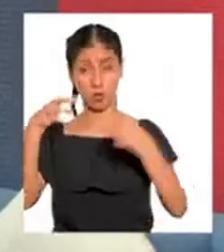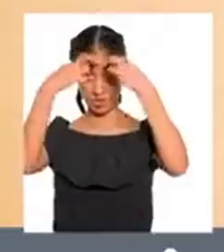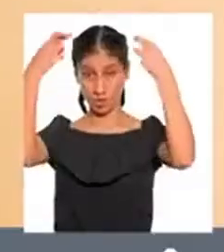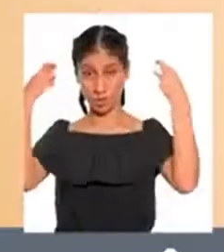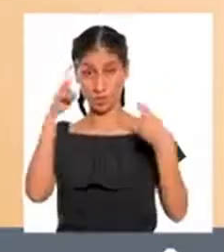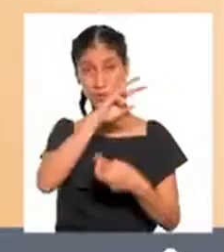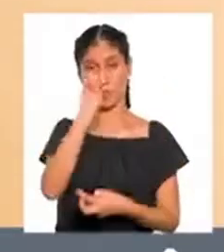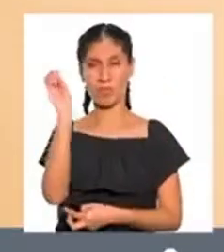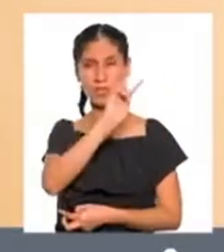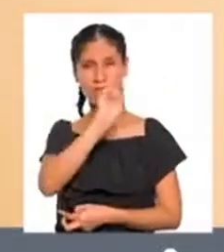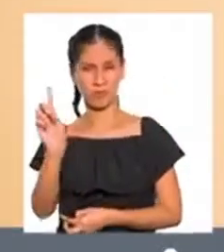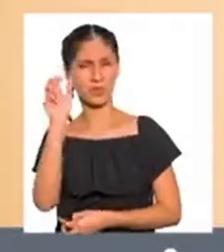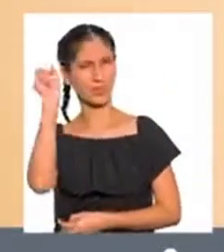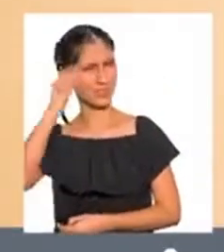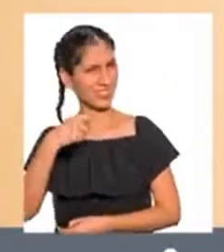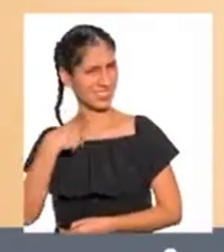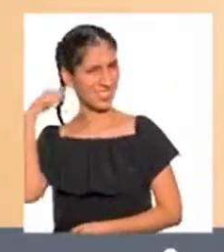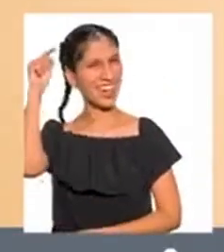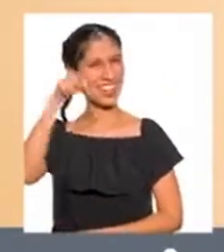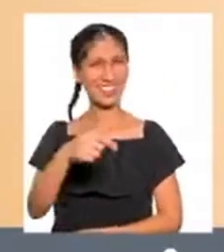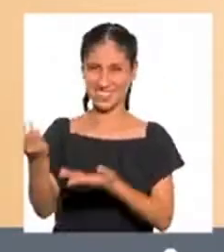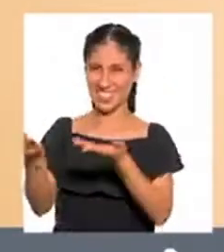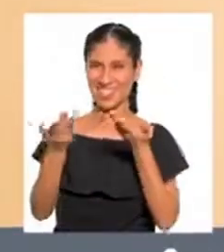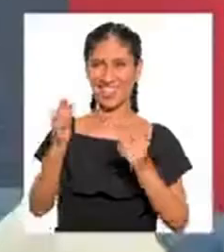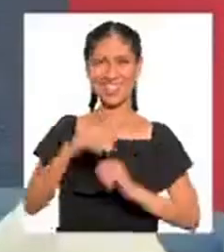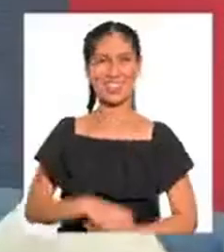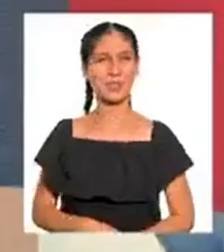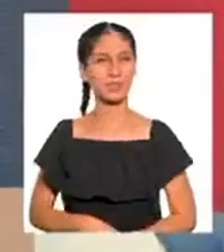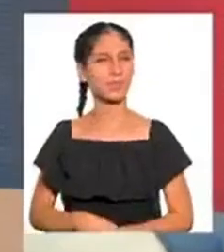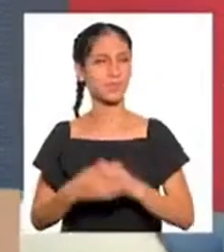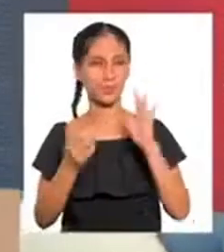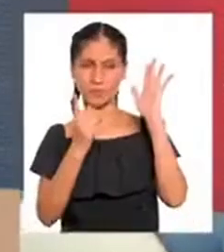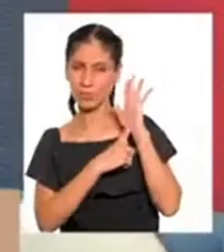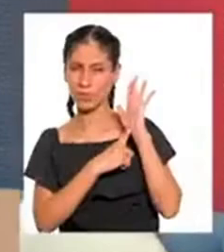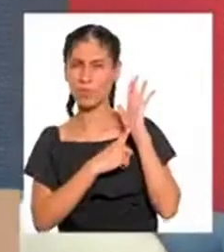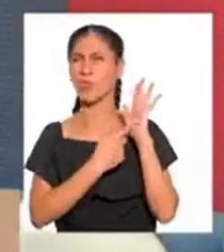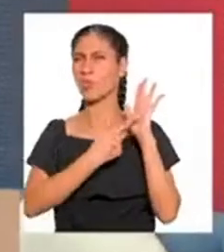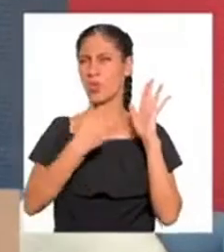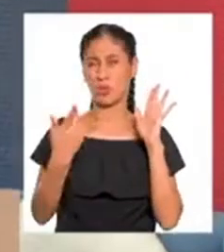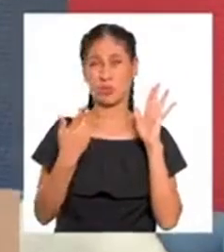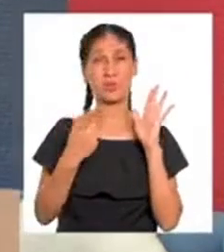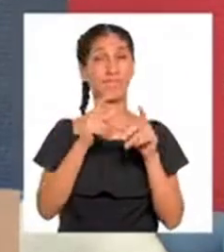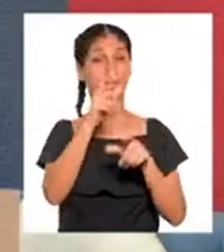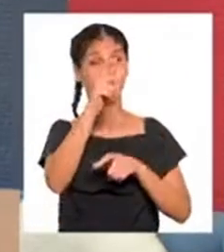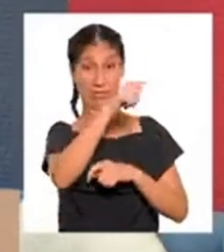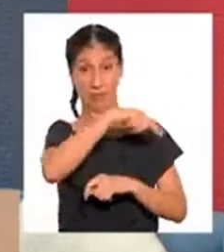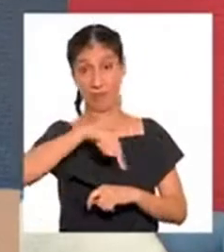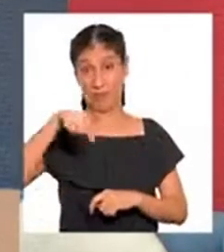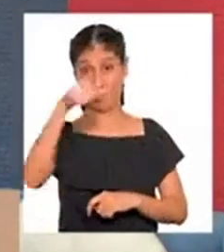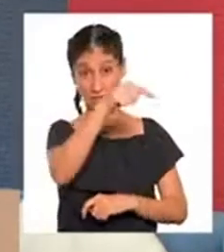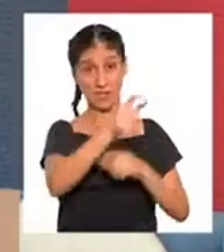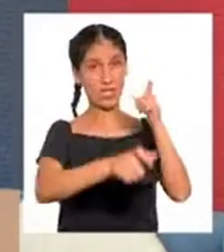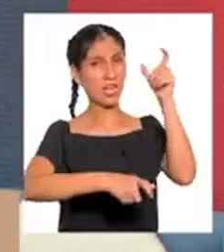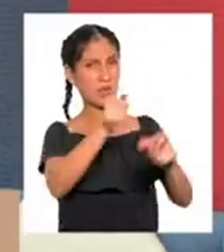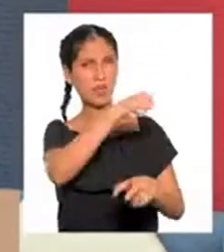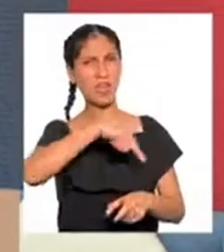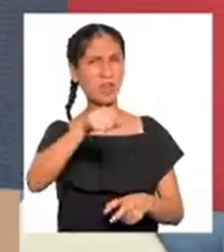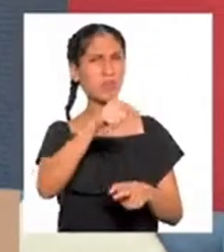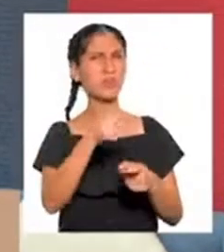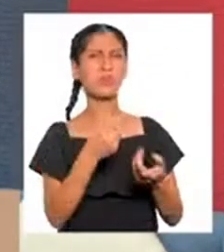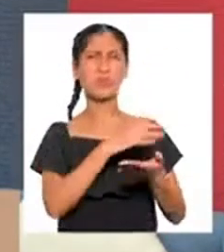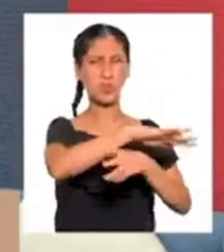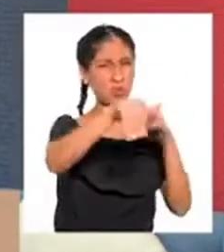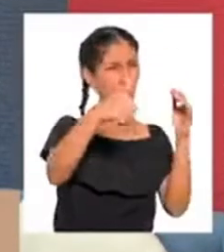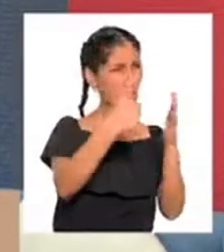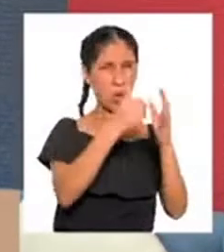2021. Claro que sí, acá estoy. Adelante. ¿Cómo los escasos hábitos de higiene y salud influyeron en la propagación de las